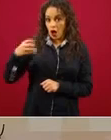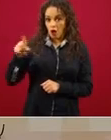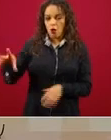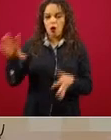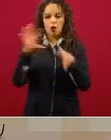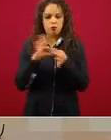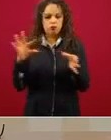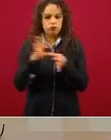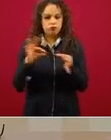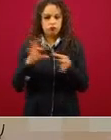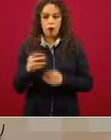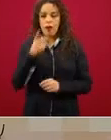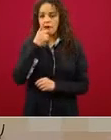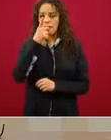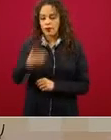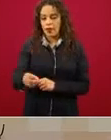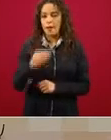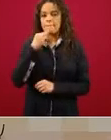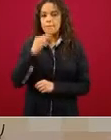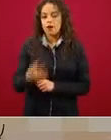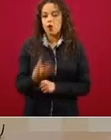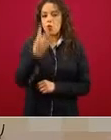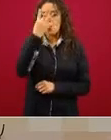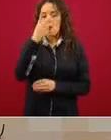de 4 tweets,